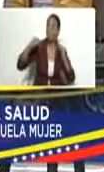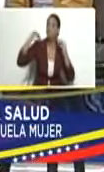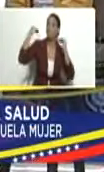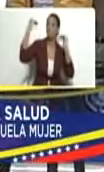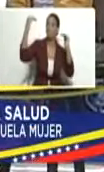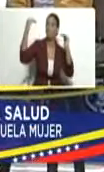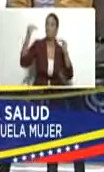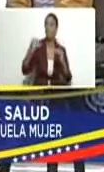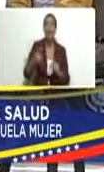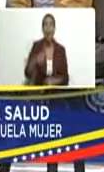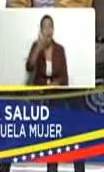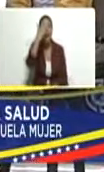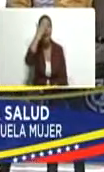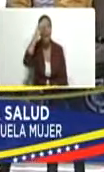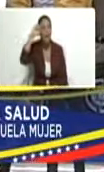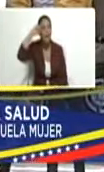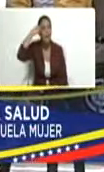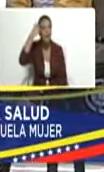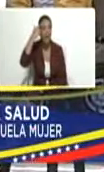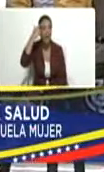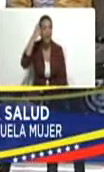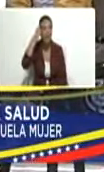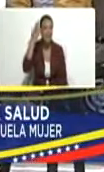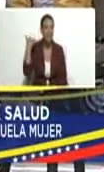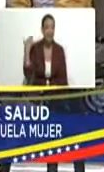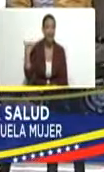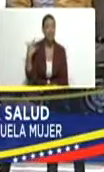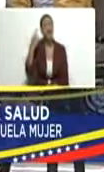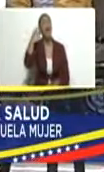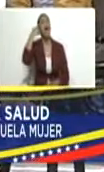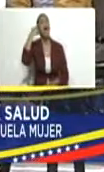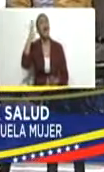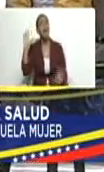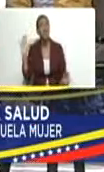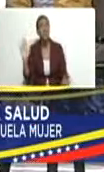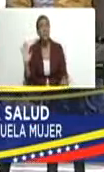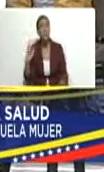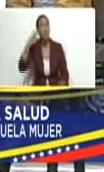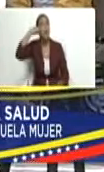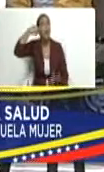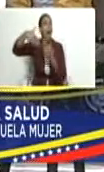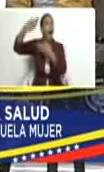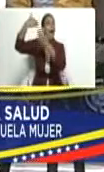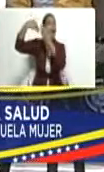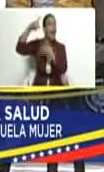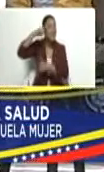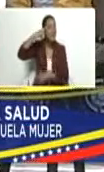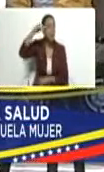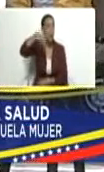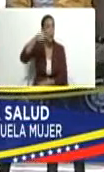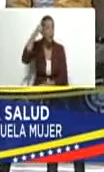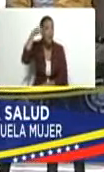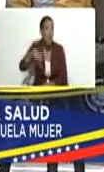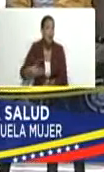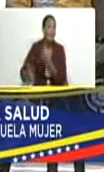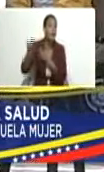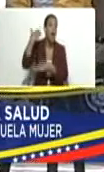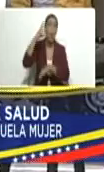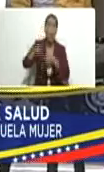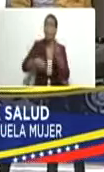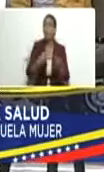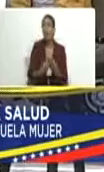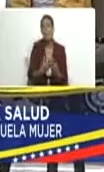Y se acordarán de estos días. Y nos acordaremos de ese pasado que no